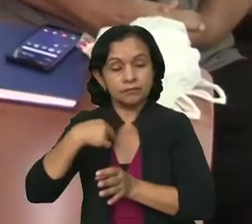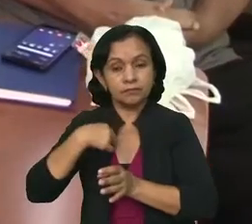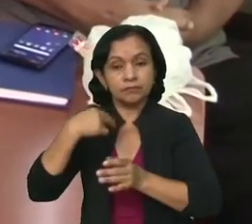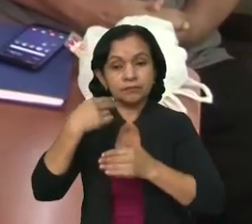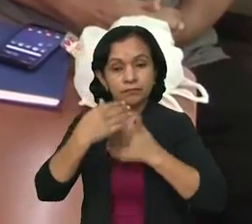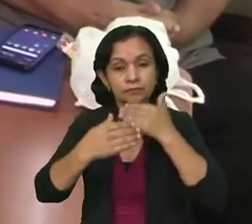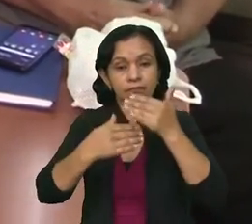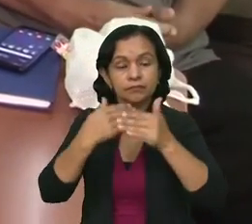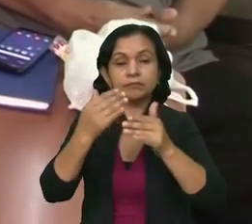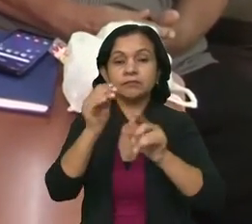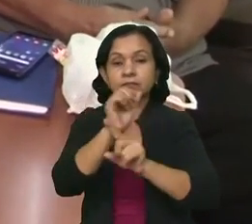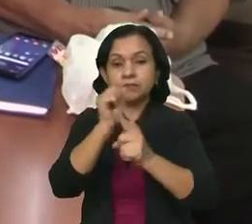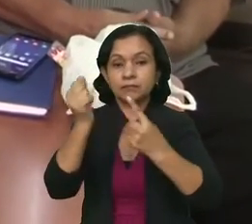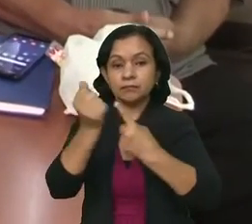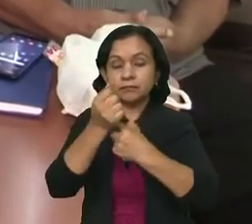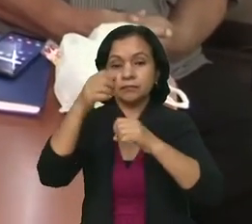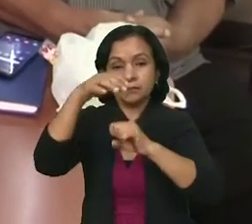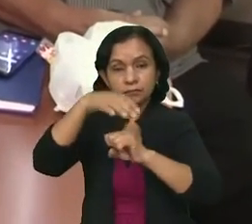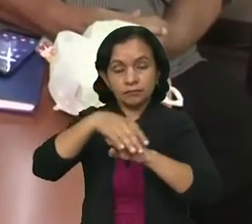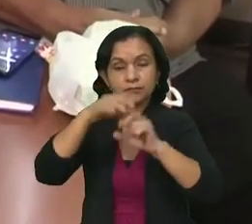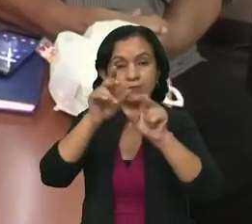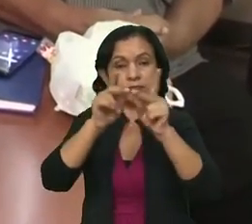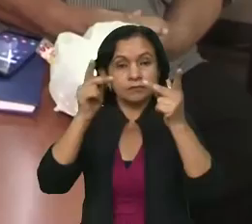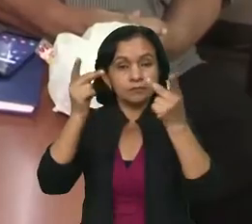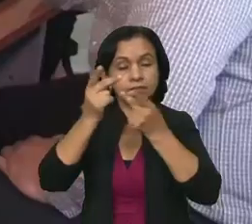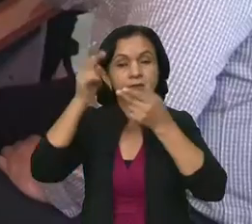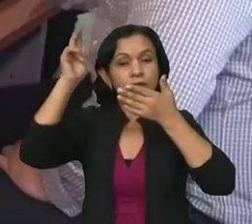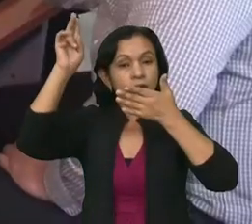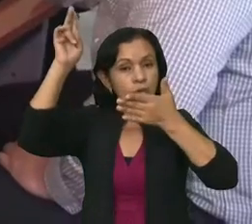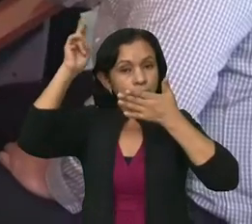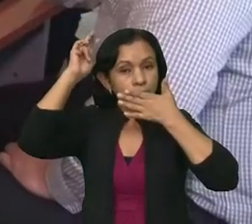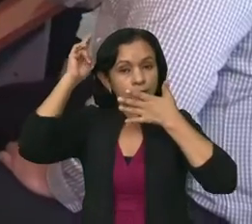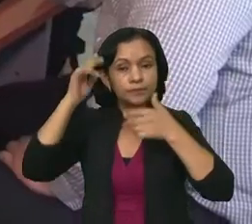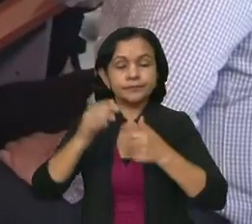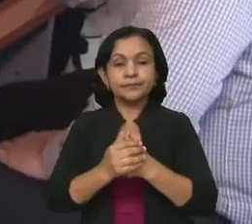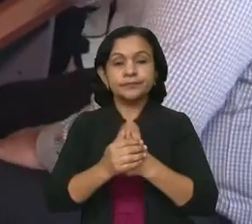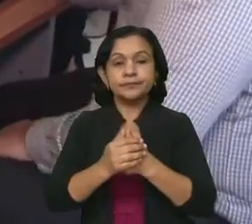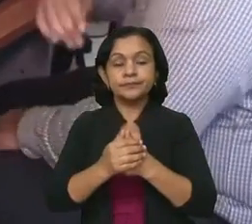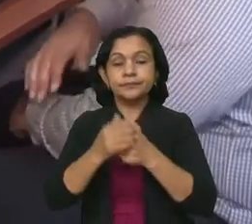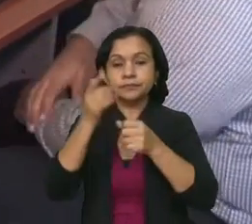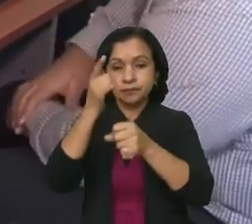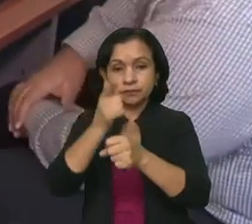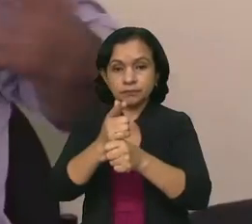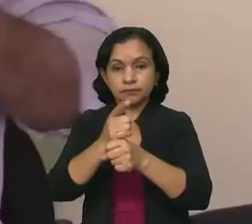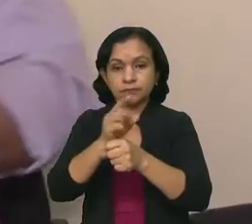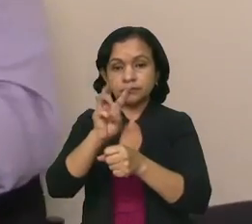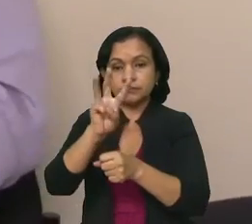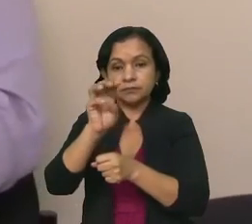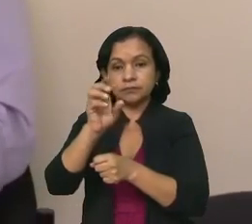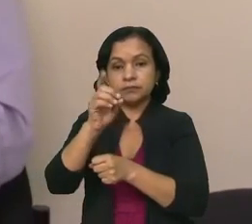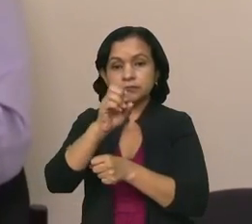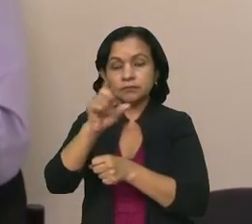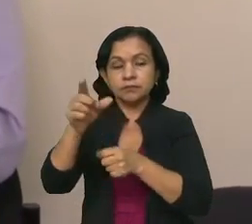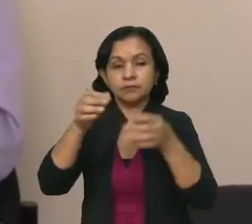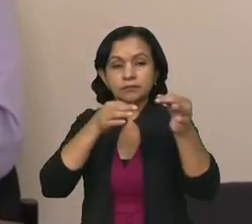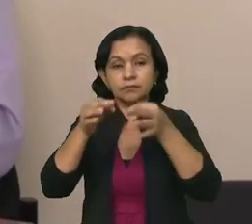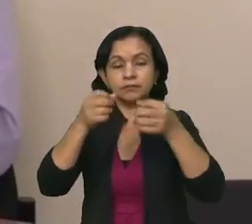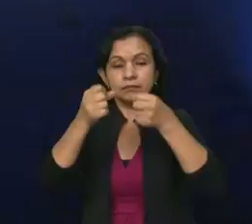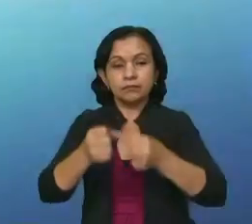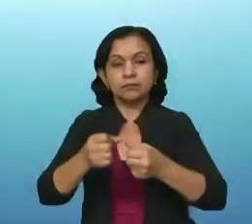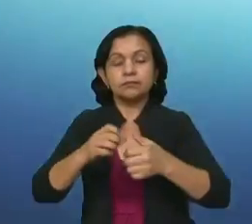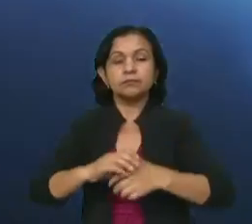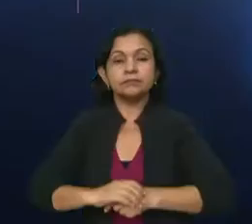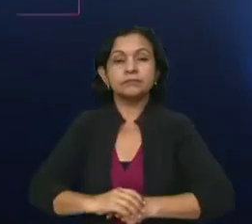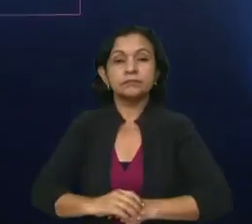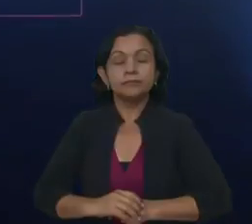paulatinamente al Parlamento la Comisión de Pueblos Originarios. Con cámara de Wendell Noguera para el canal parlamentario, les informó Miguel Carranza